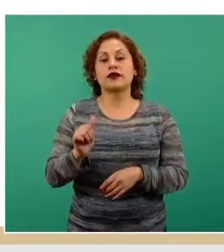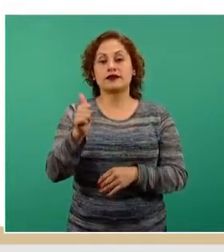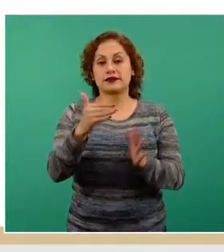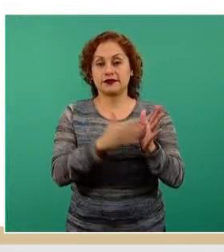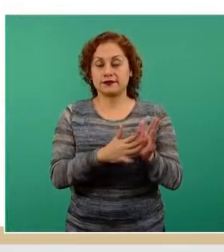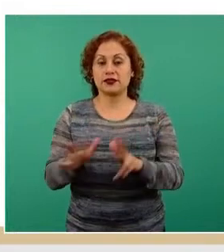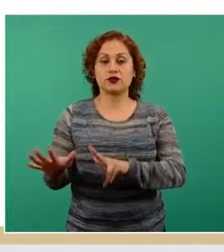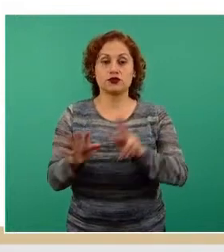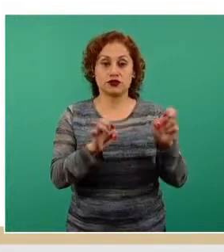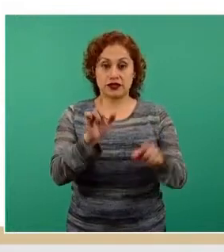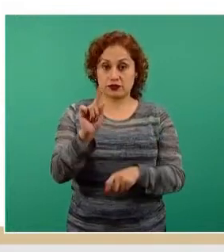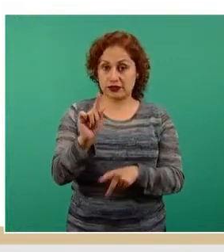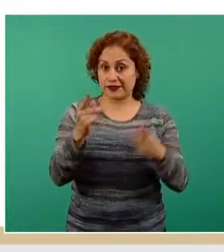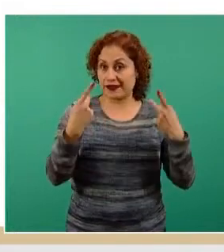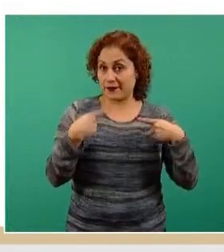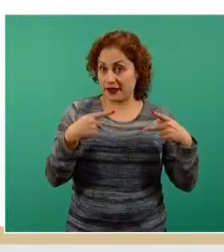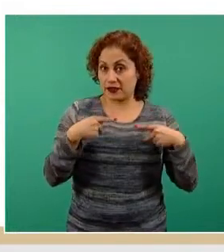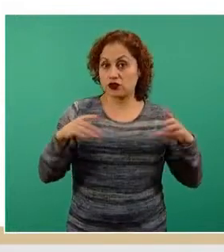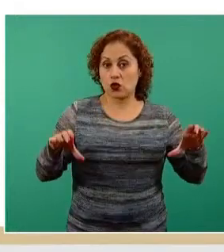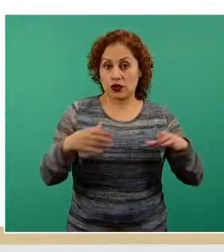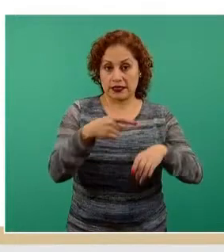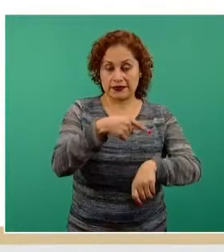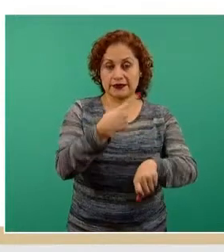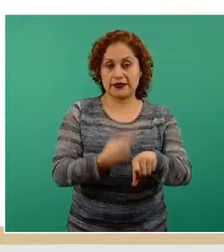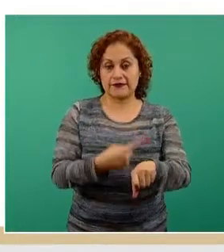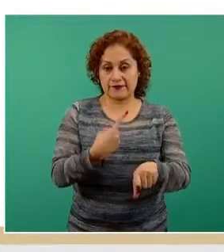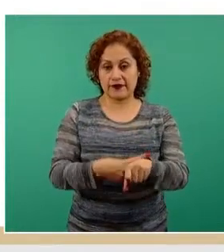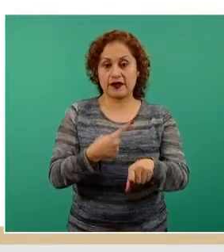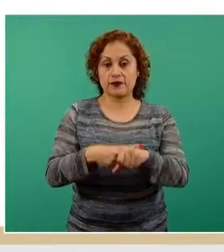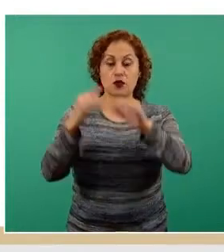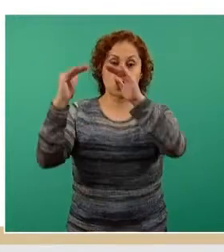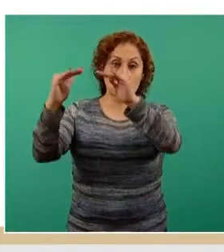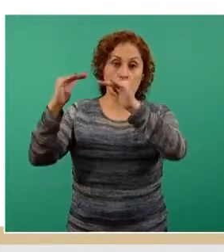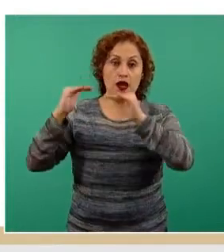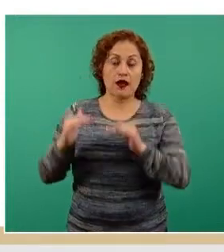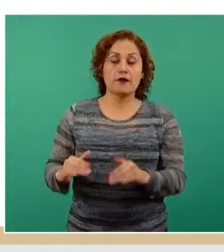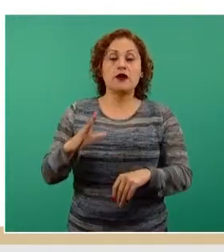activos estimados. Y en la parte inferior tenemos